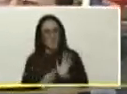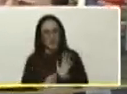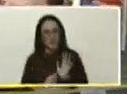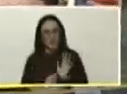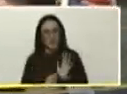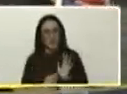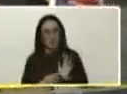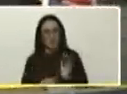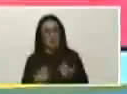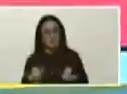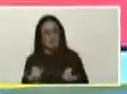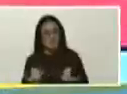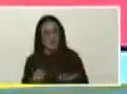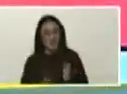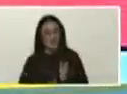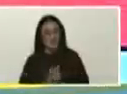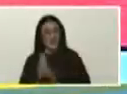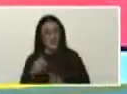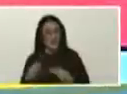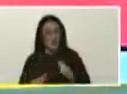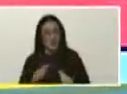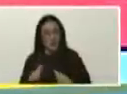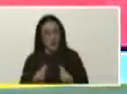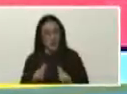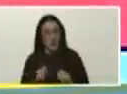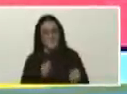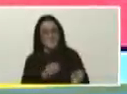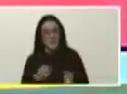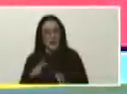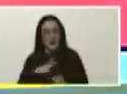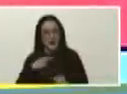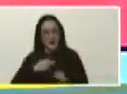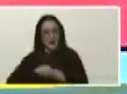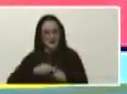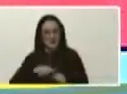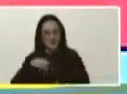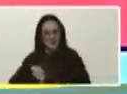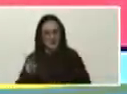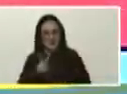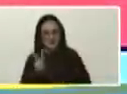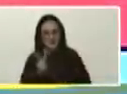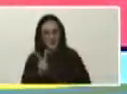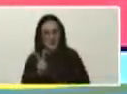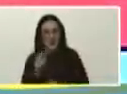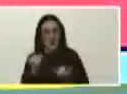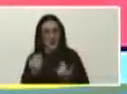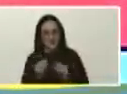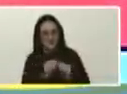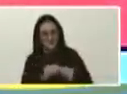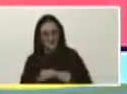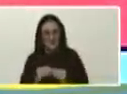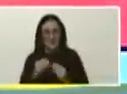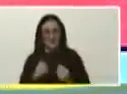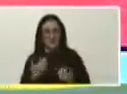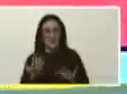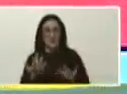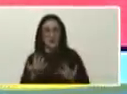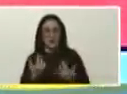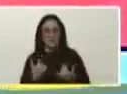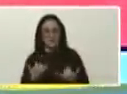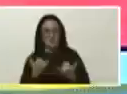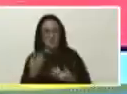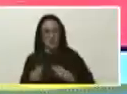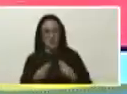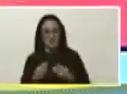Un desarrollo de los planes gasíferos que hemos retomado en nuestras manos.